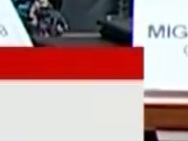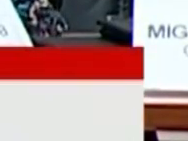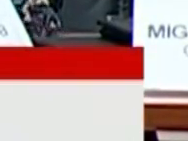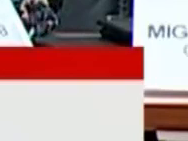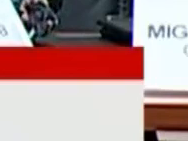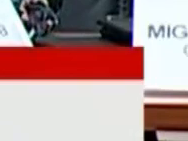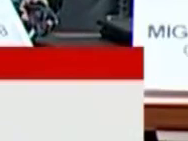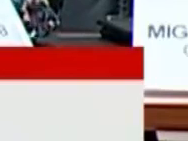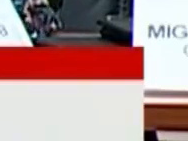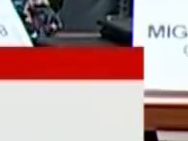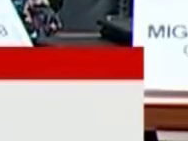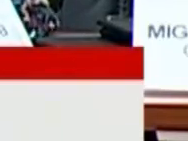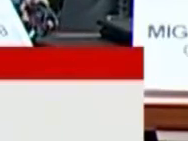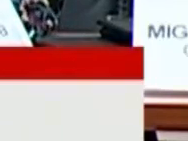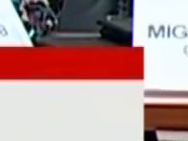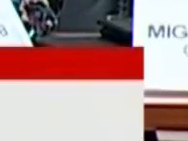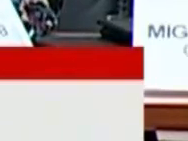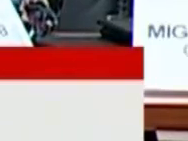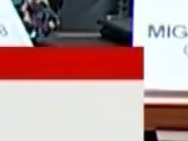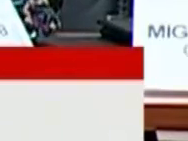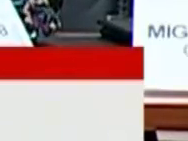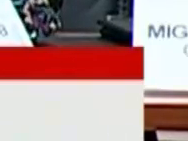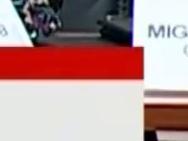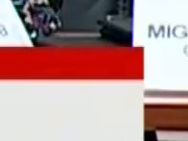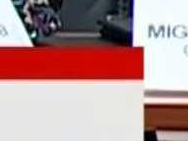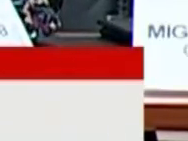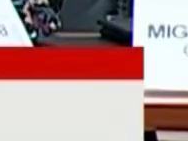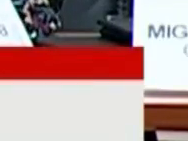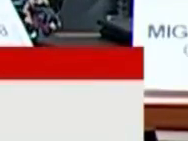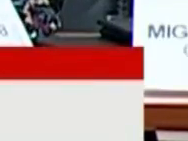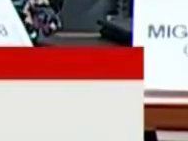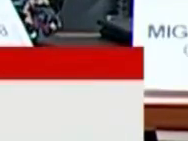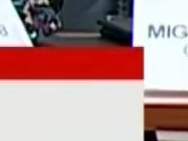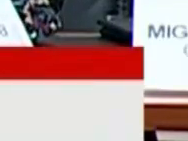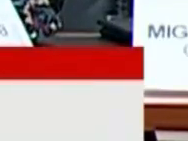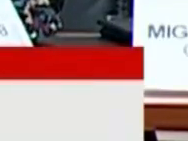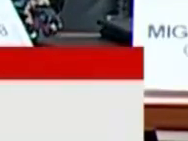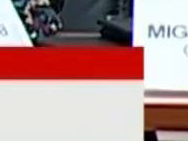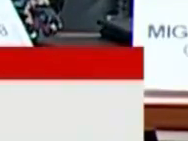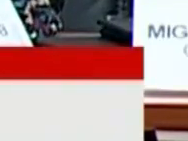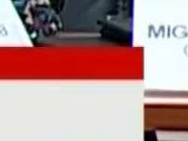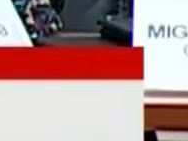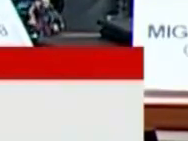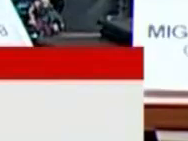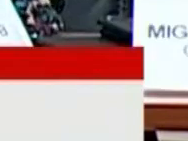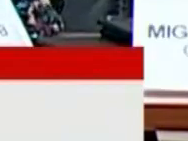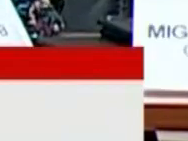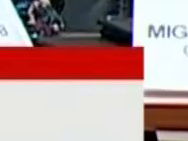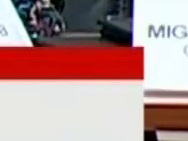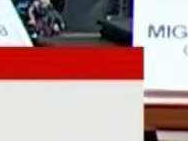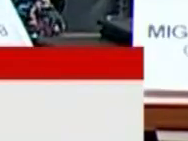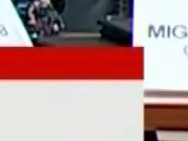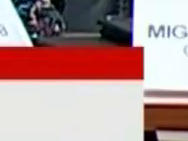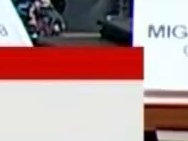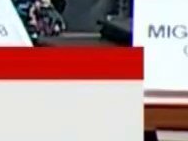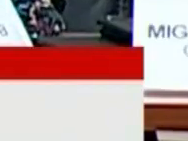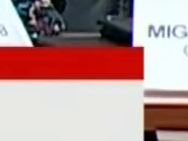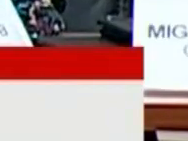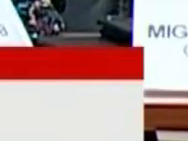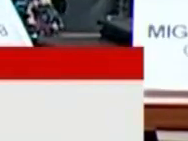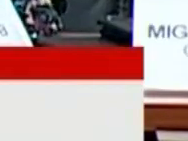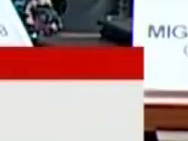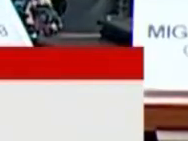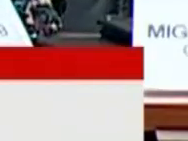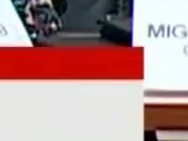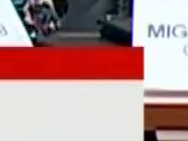del recluso, ¿no? Porque entiendo que en muchos casos incluso pierden los días de visita. Entonces, ¿cómo se garantiza, ¿no? O